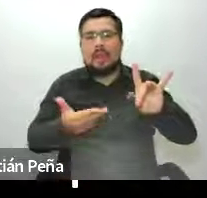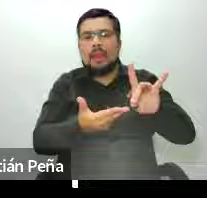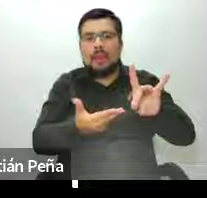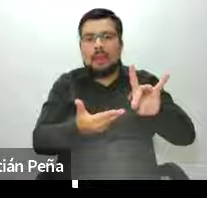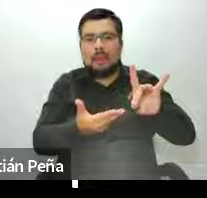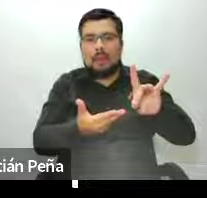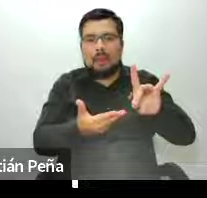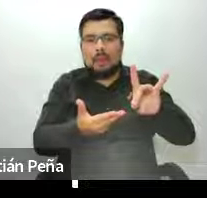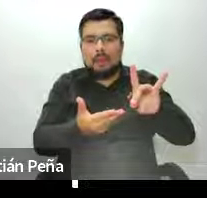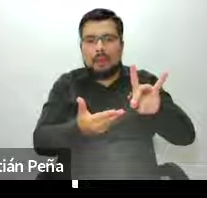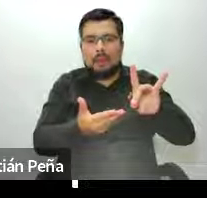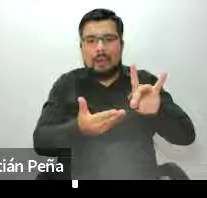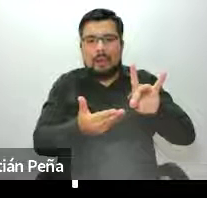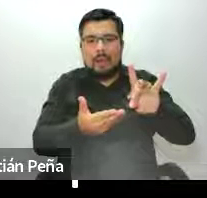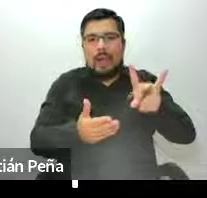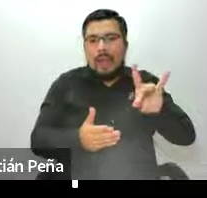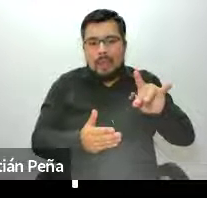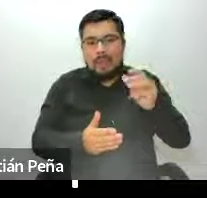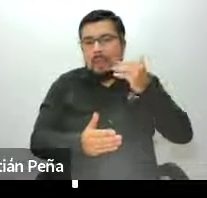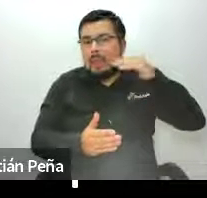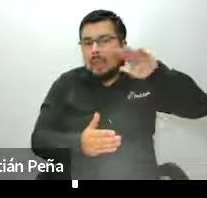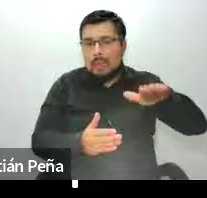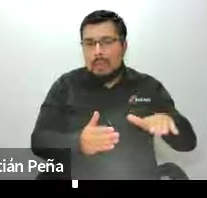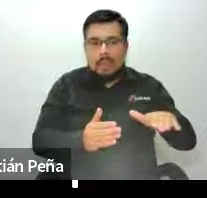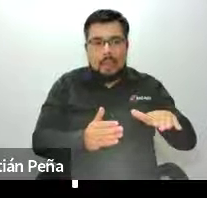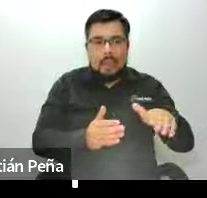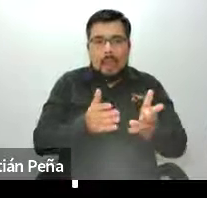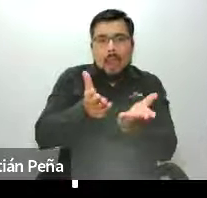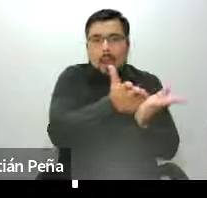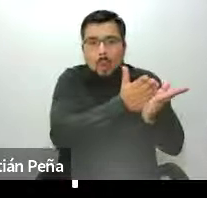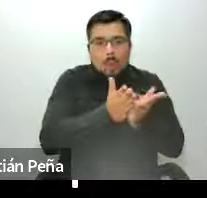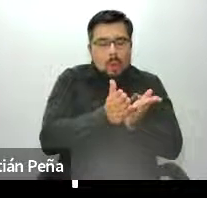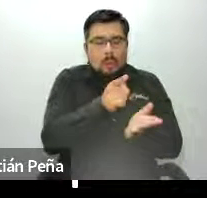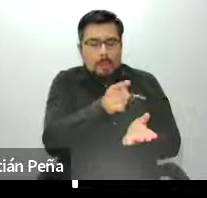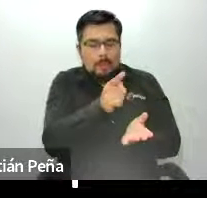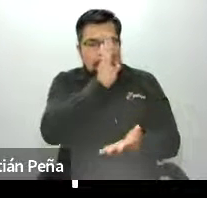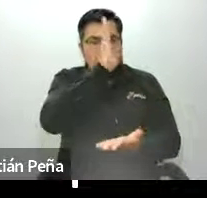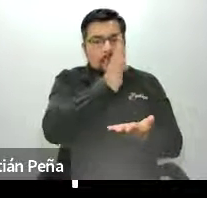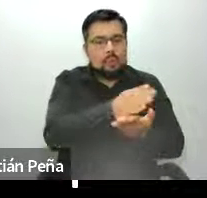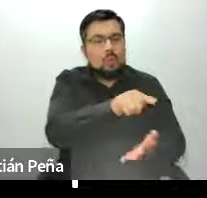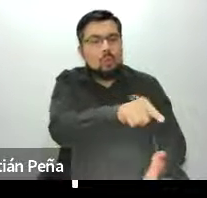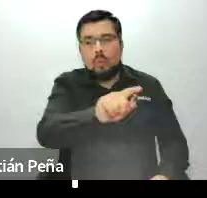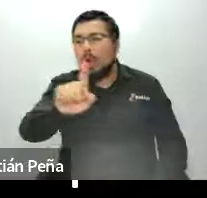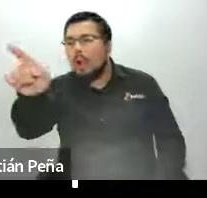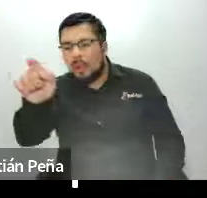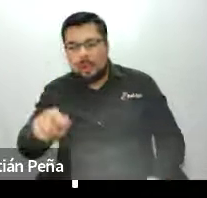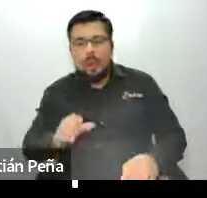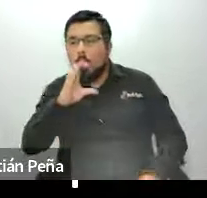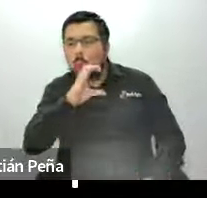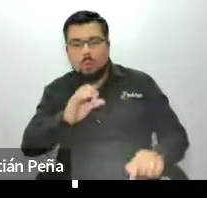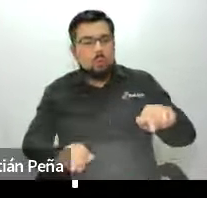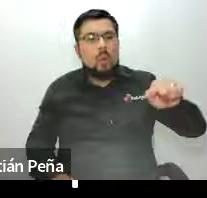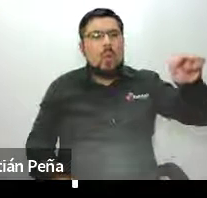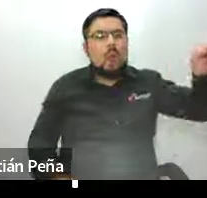decisiones de los cursos, en la organización de estos cursos. Si bien algo lo plantean los otros decretos, aquí se